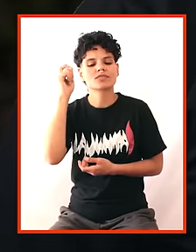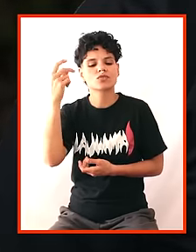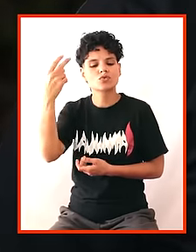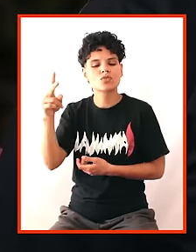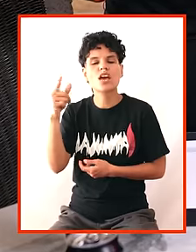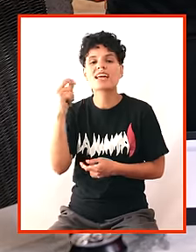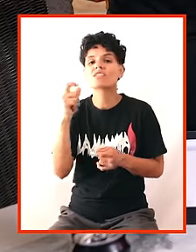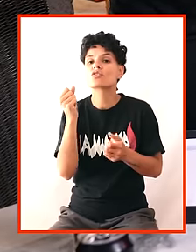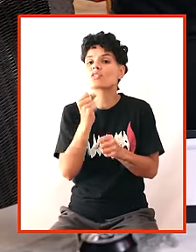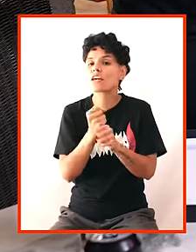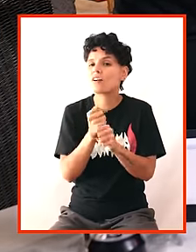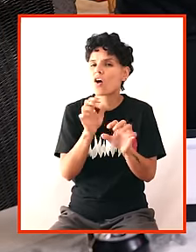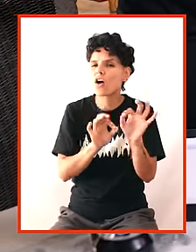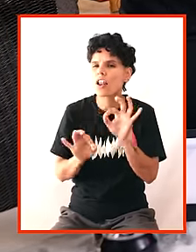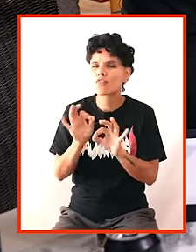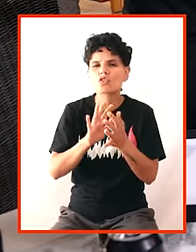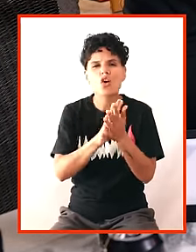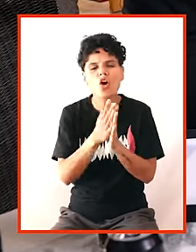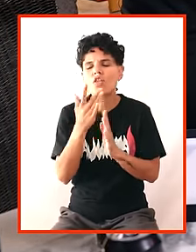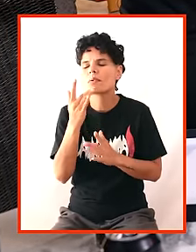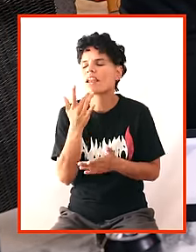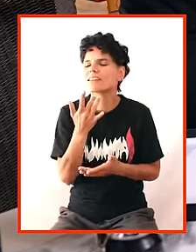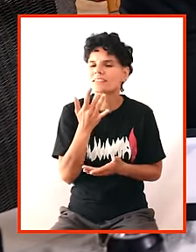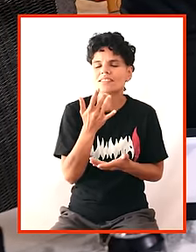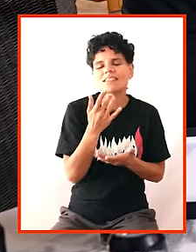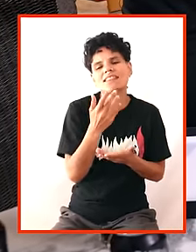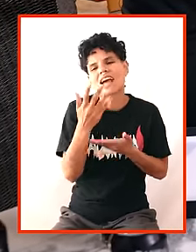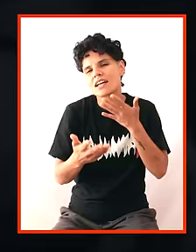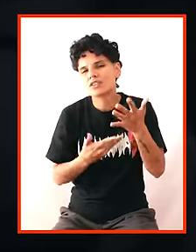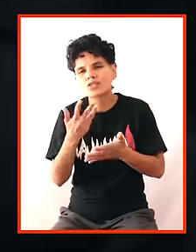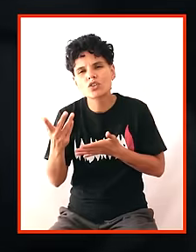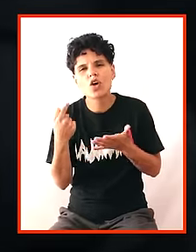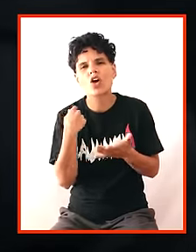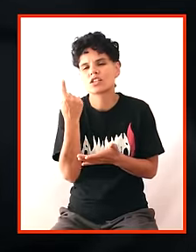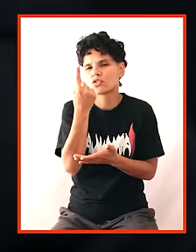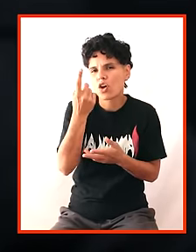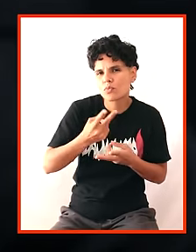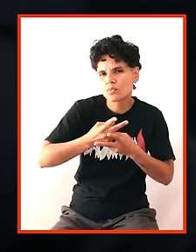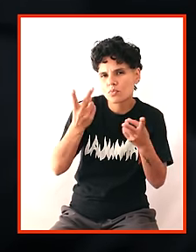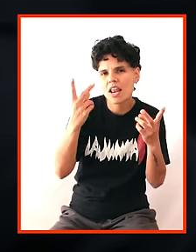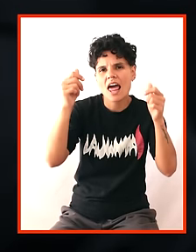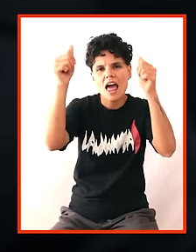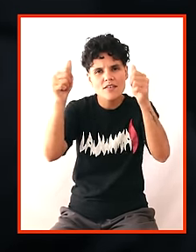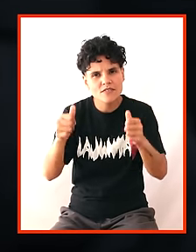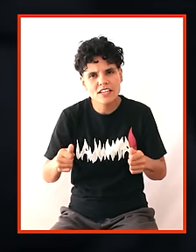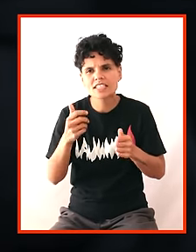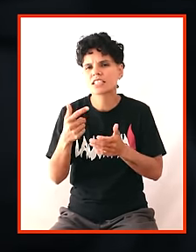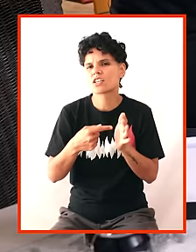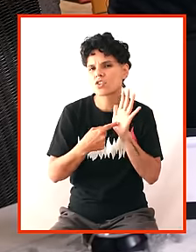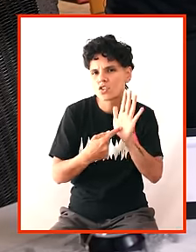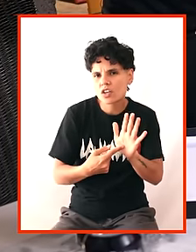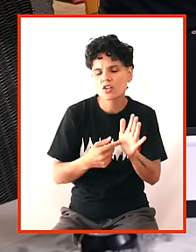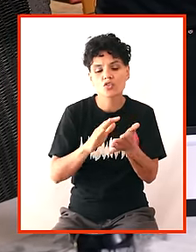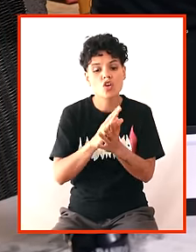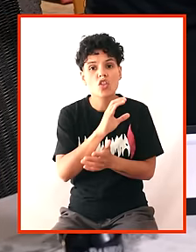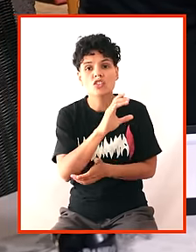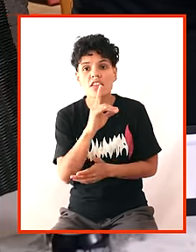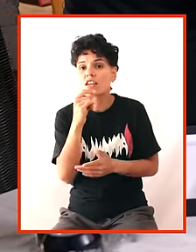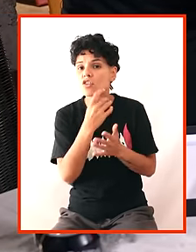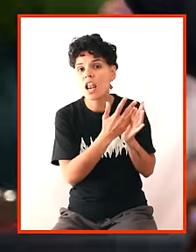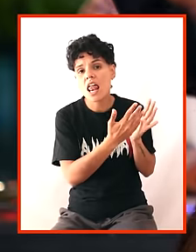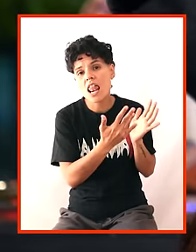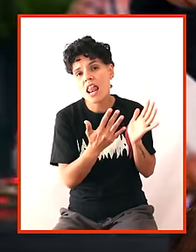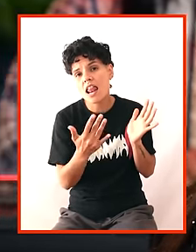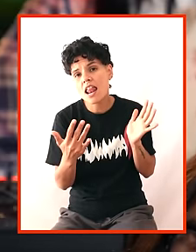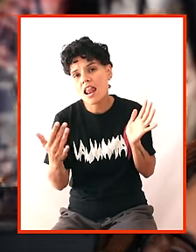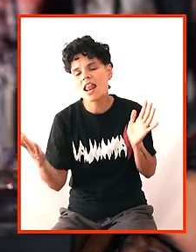Pero aquí viene todo el trabajo gráfico que se hizo para los sencillos, afiches de concierto. Todo este recorrido de discos que